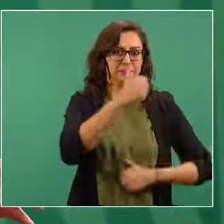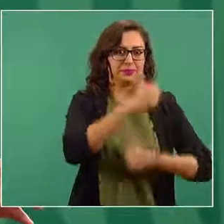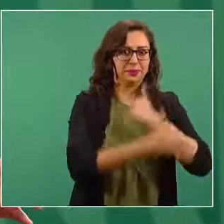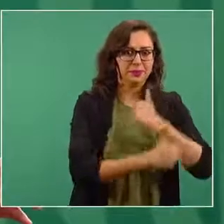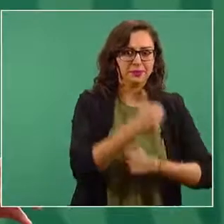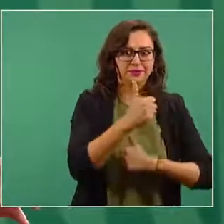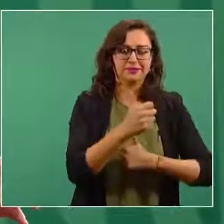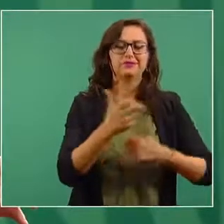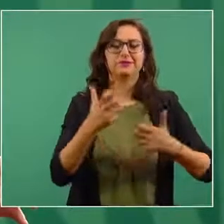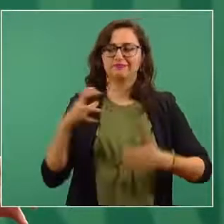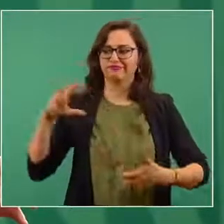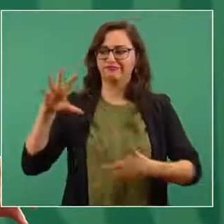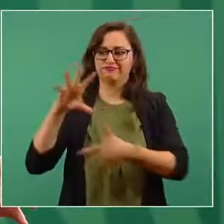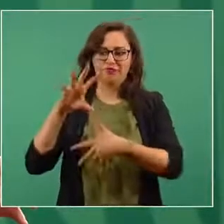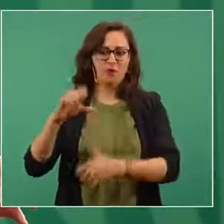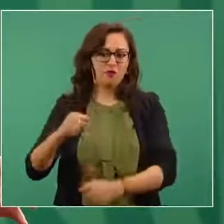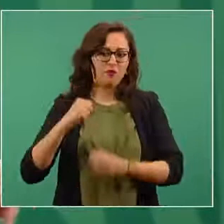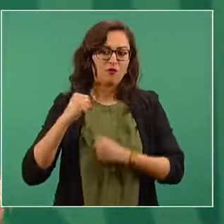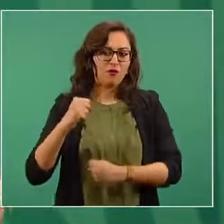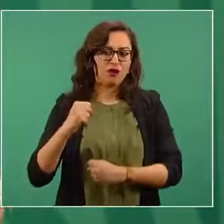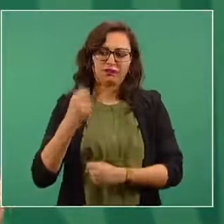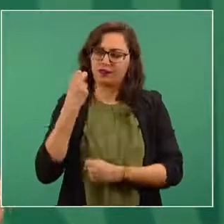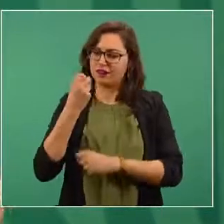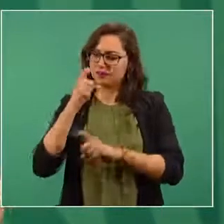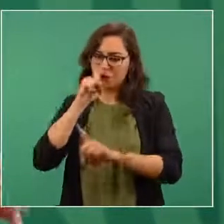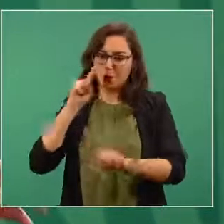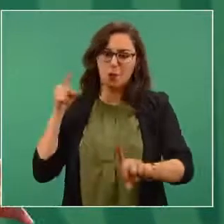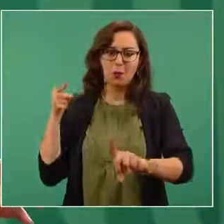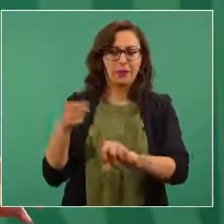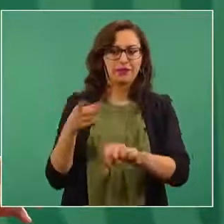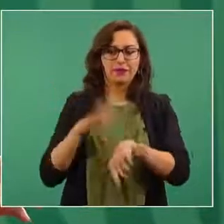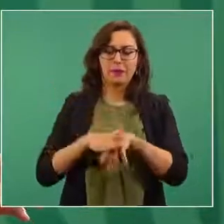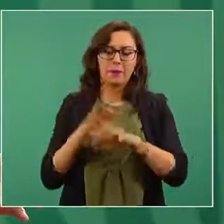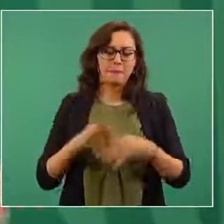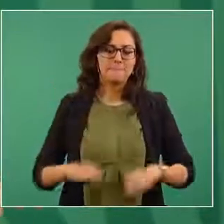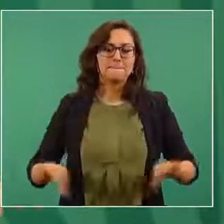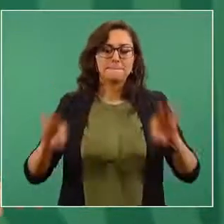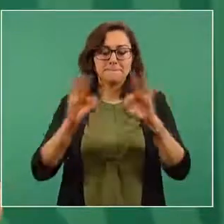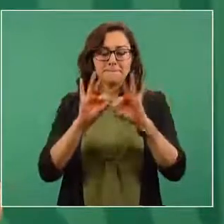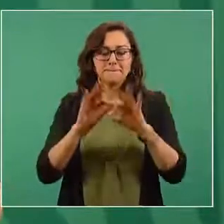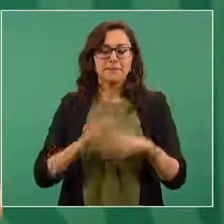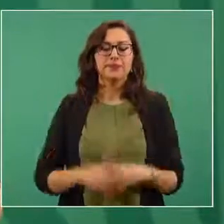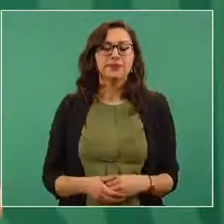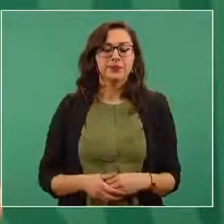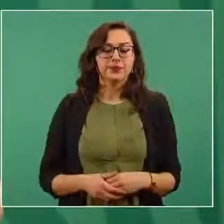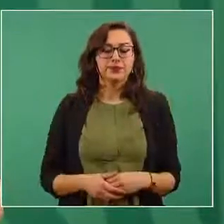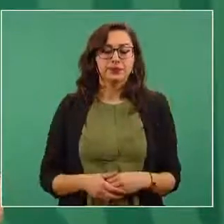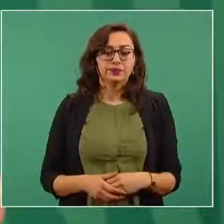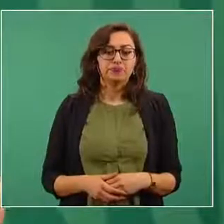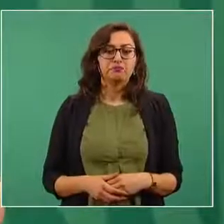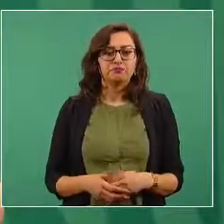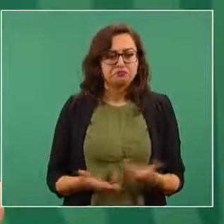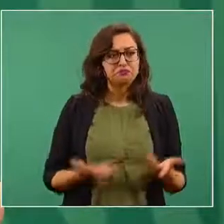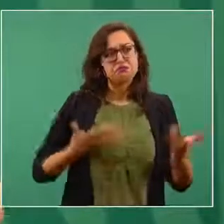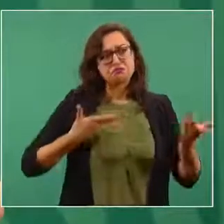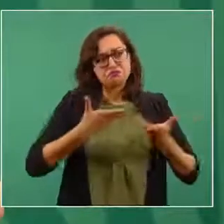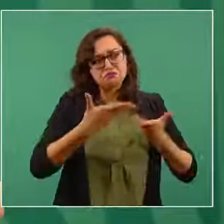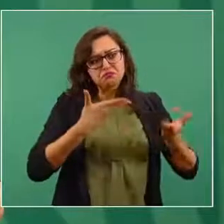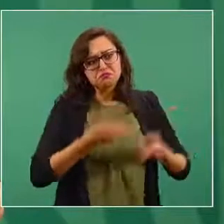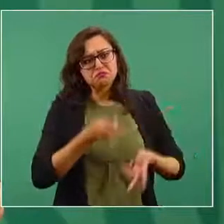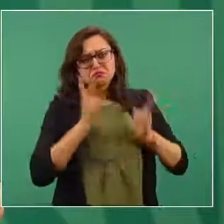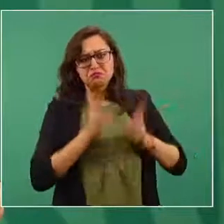Ese es el planteamiento central. Y esto se entendió muy